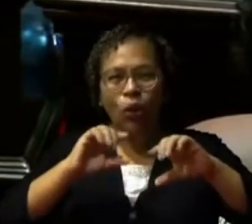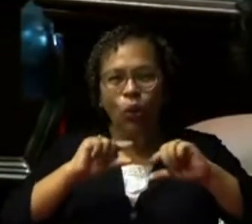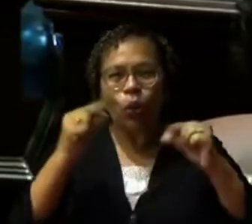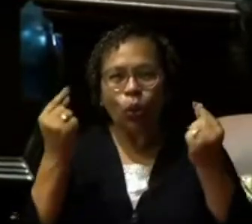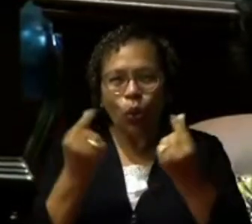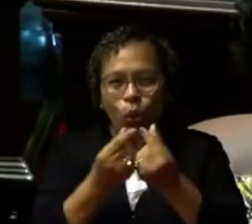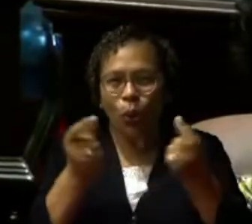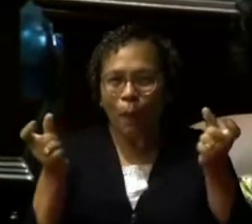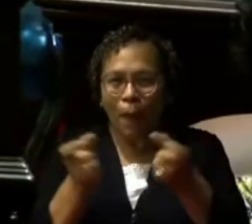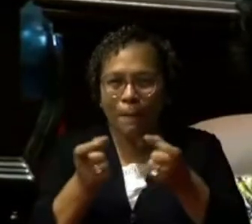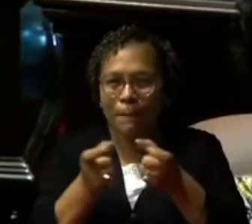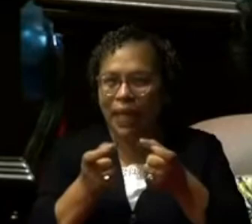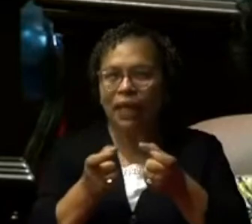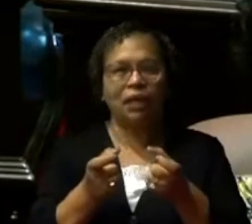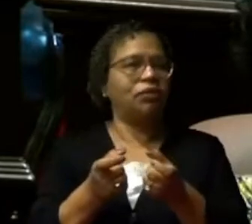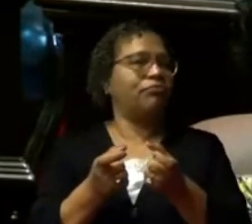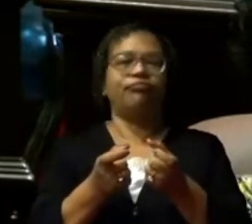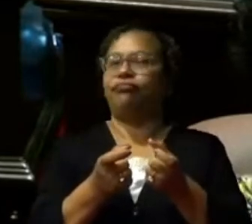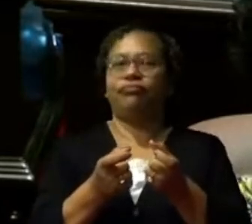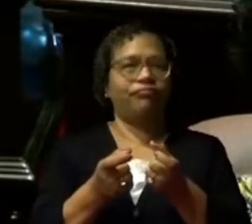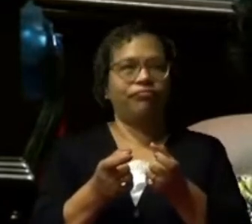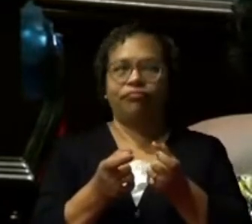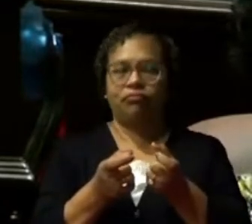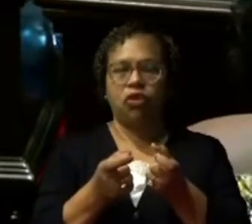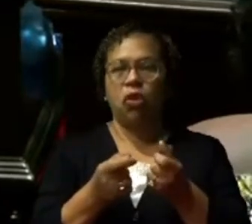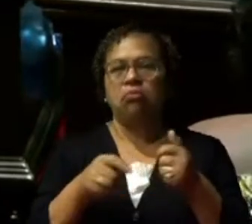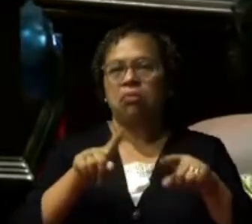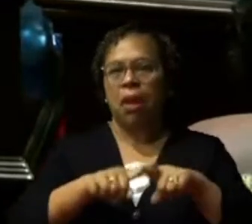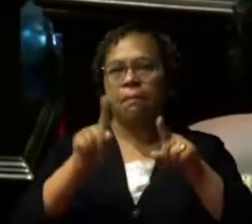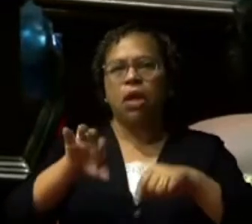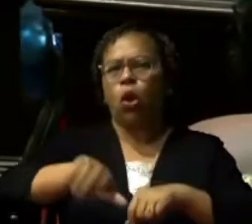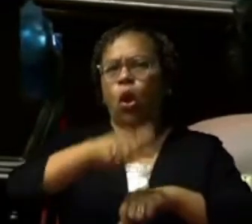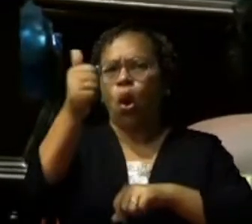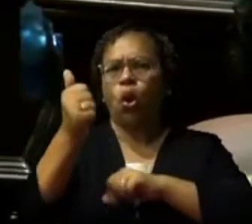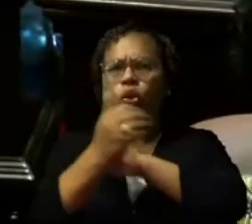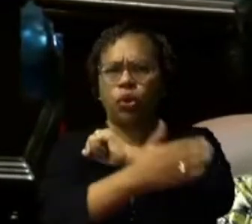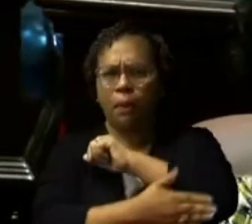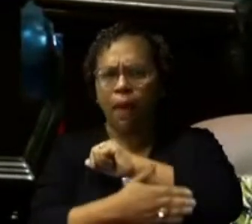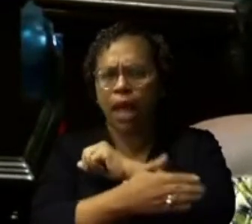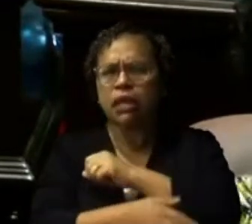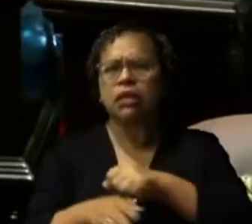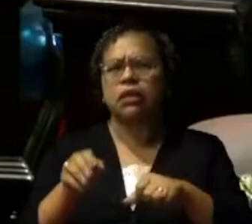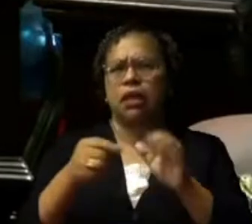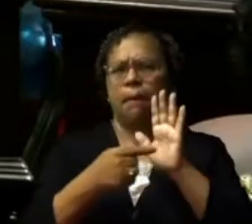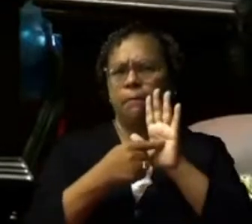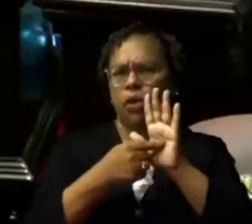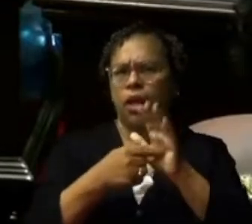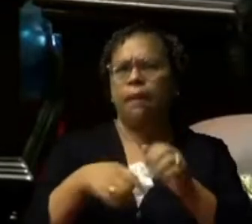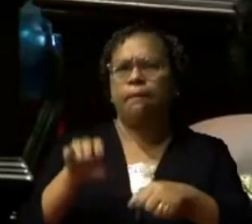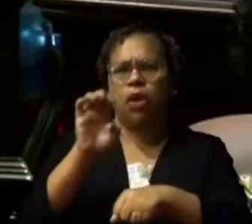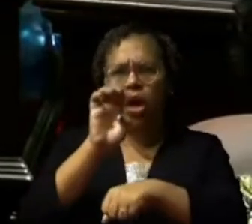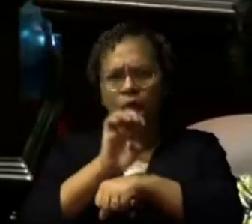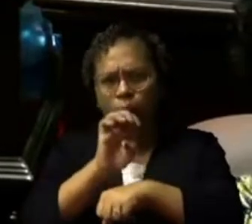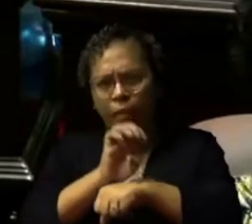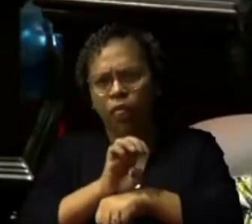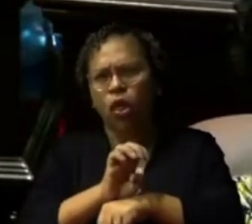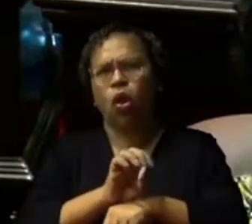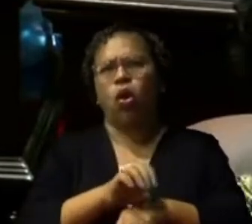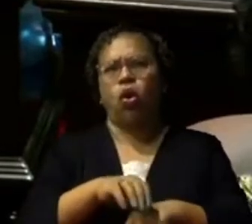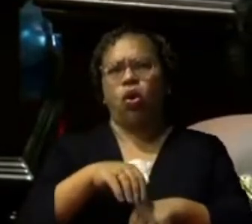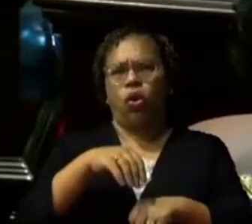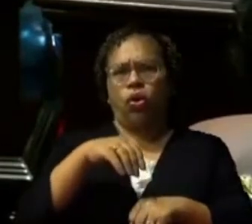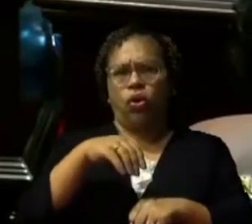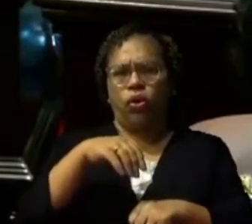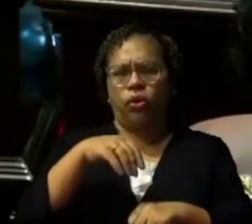método Webster, que se aplica en países como Ecuador, como Bolivia, como Alemania, como Suecia, como Nueva Zelanda,